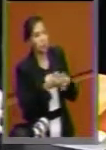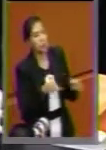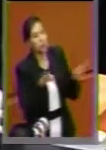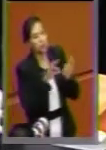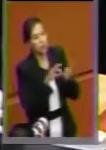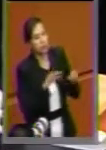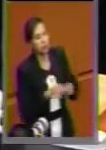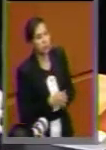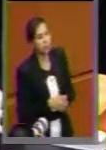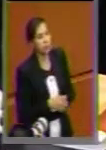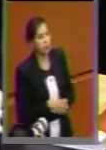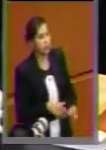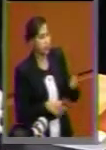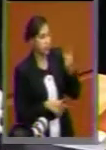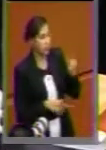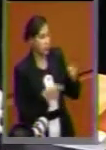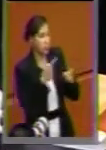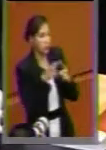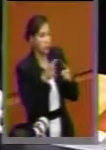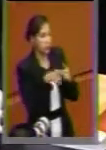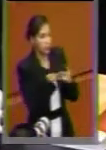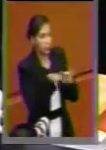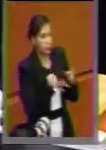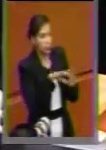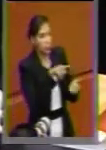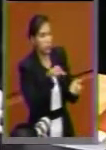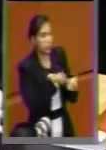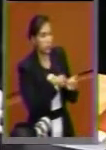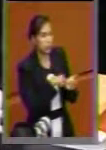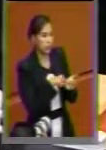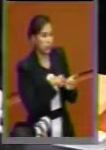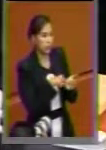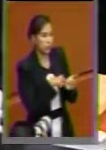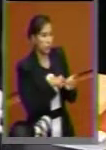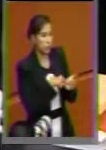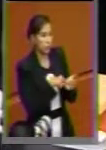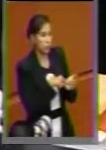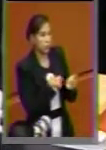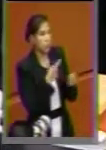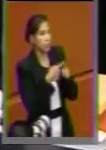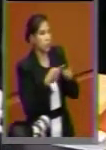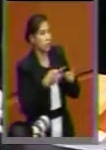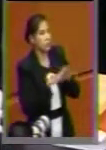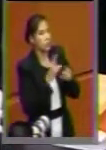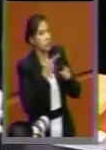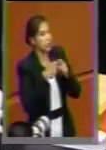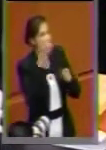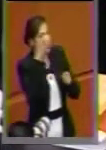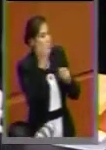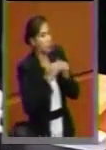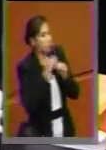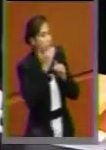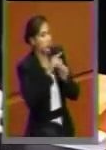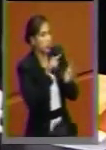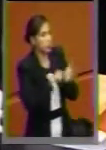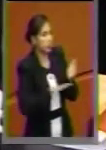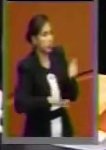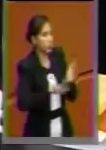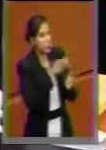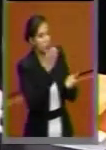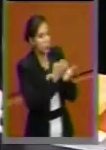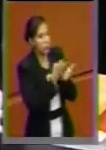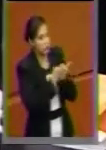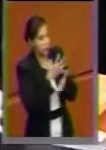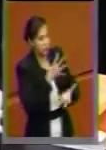una demarcación donde la incidencia delictiva es alta porque porque tiene colonias